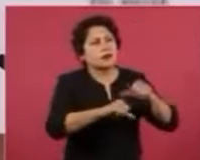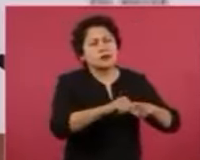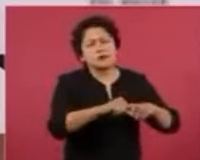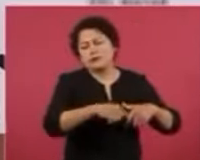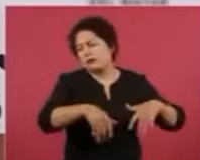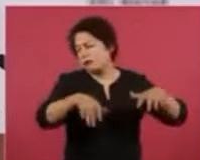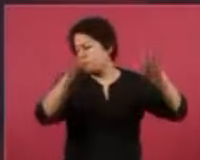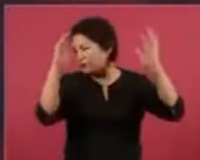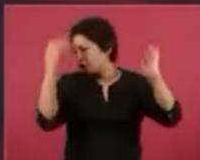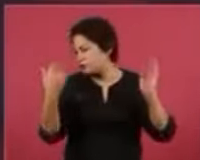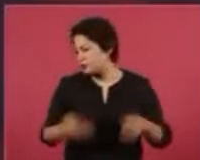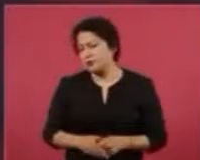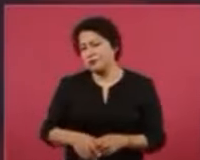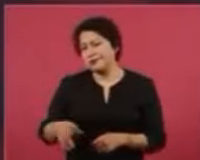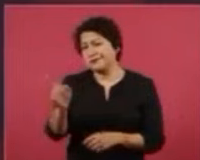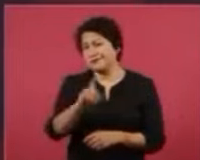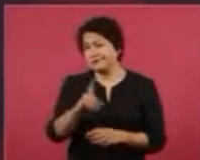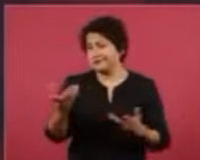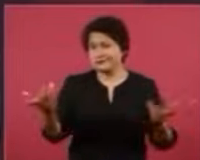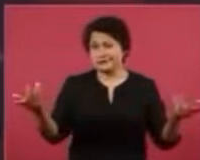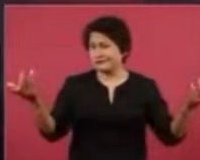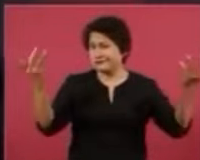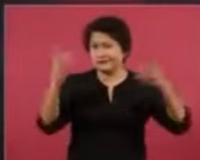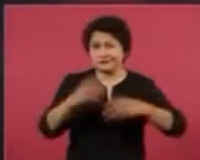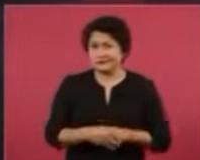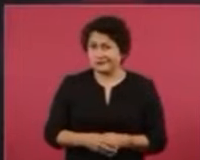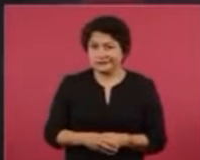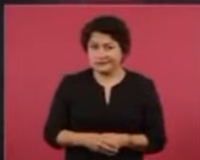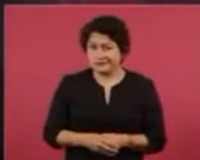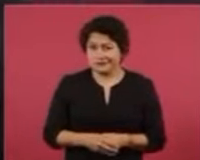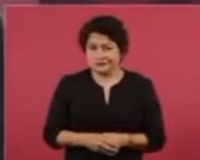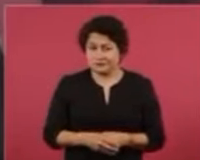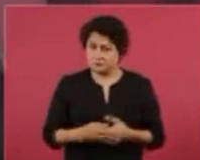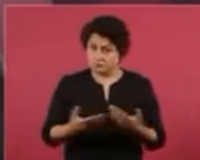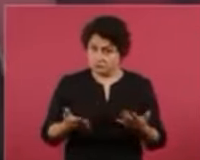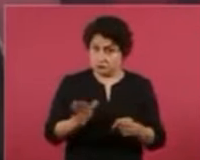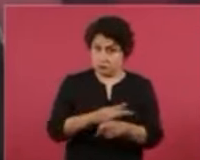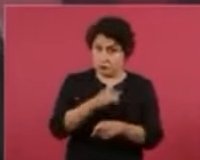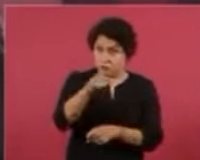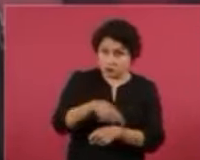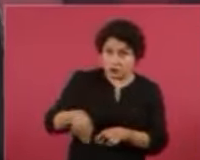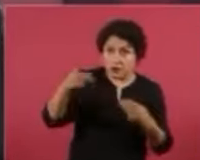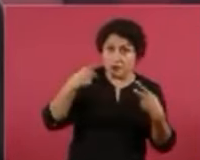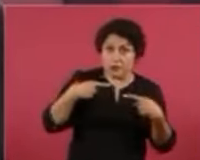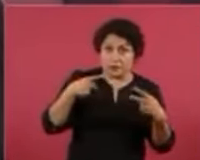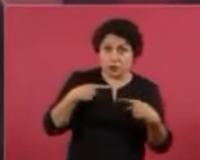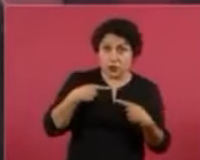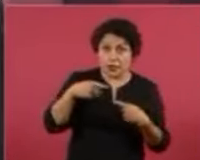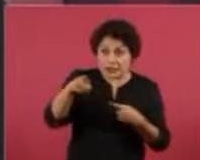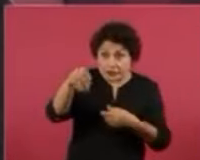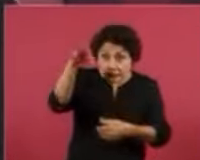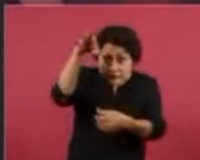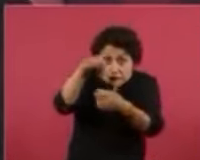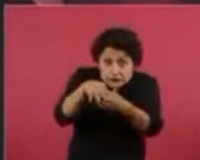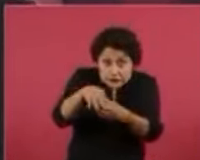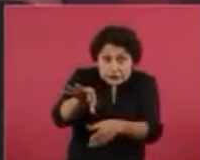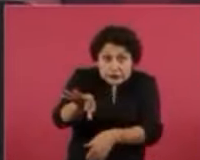este el pueblo sabio eso es lo que